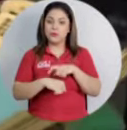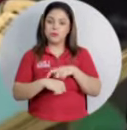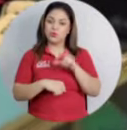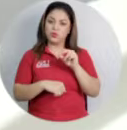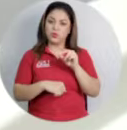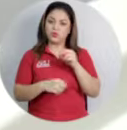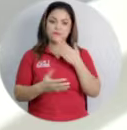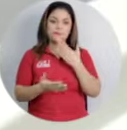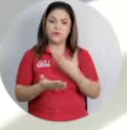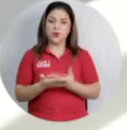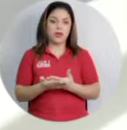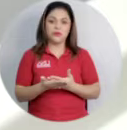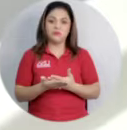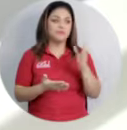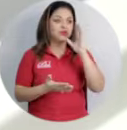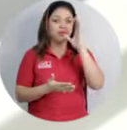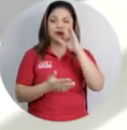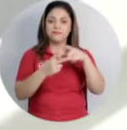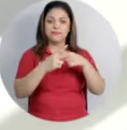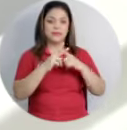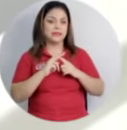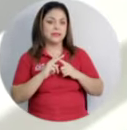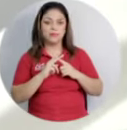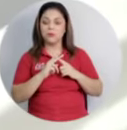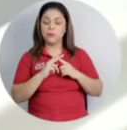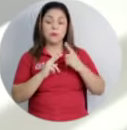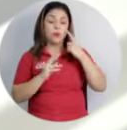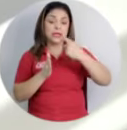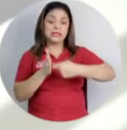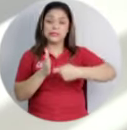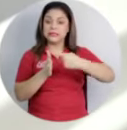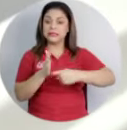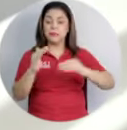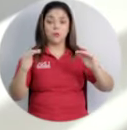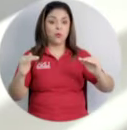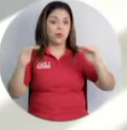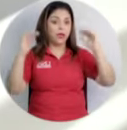Tasa de interés al alza, agentes económicos cobrando comisiones más altas, o sea,